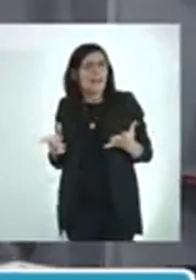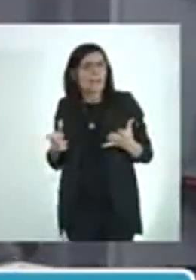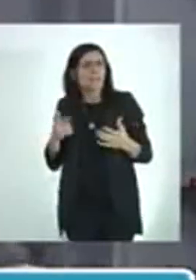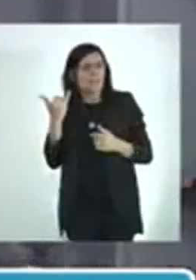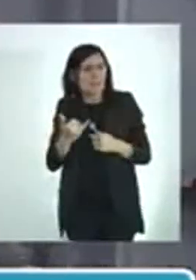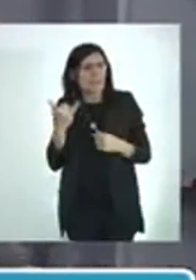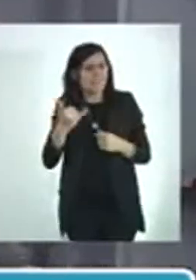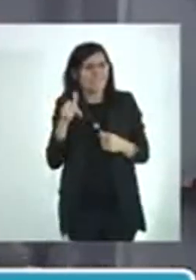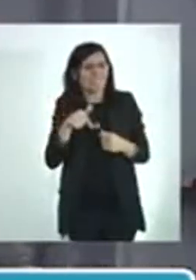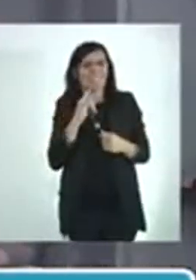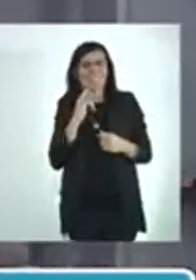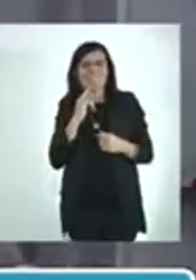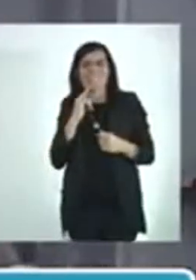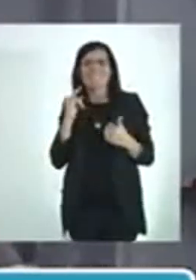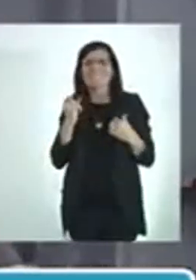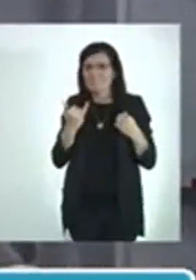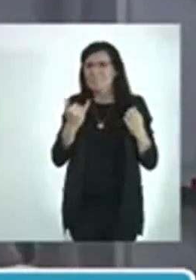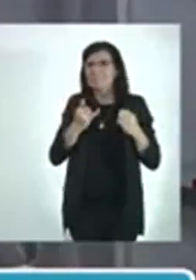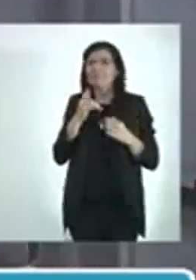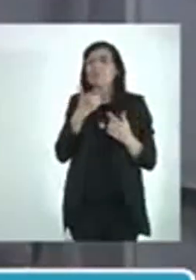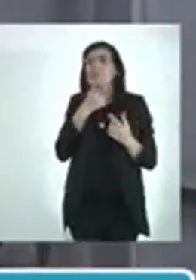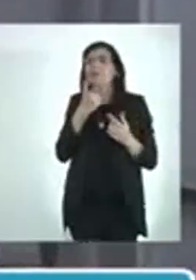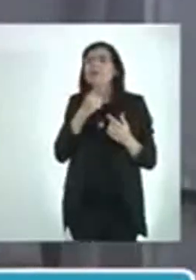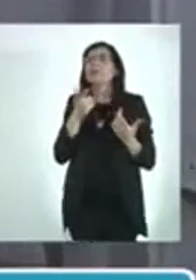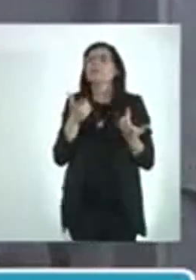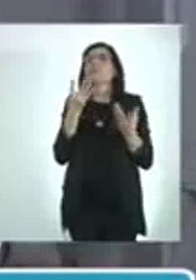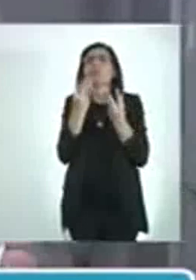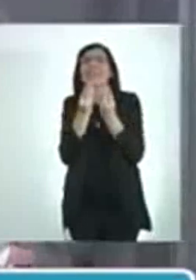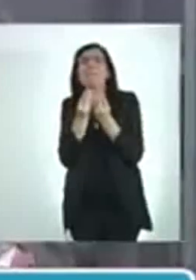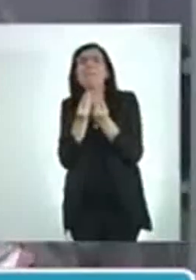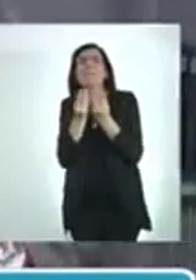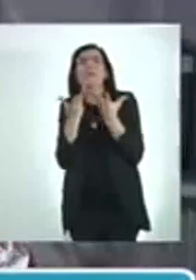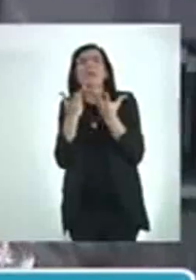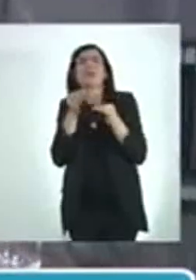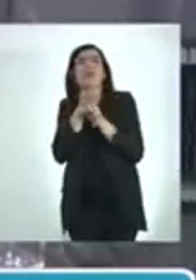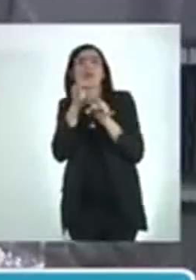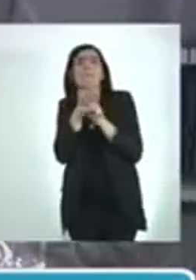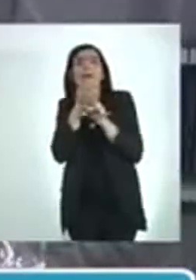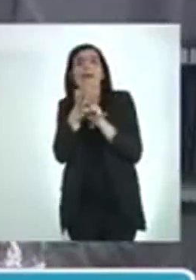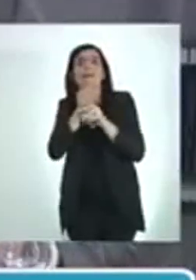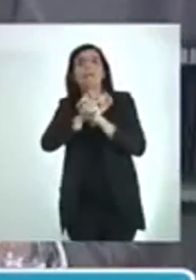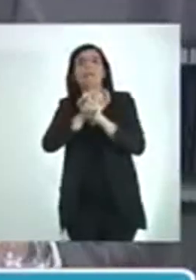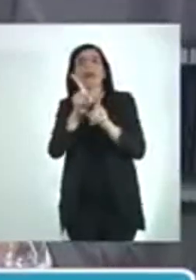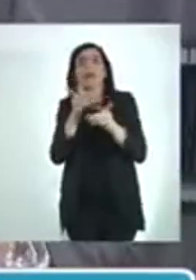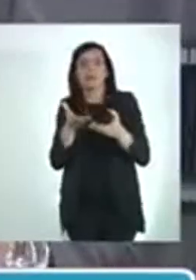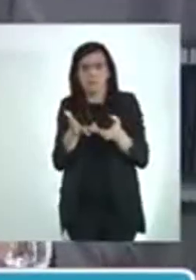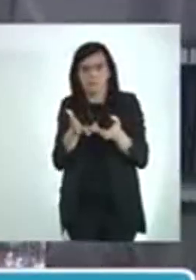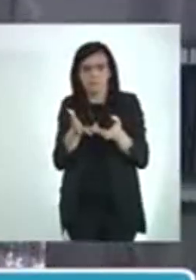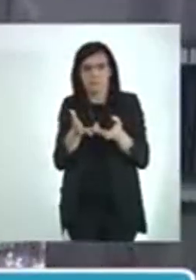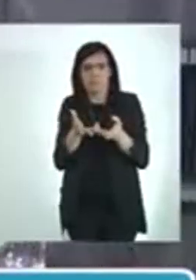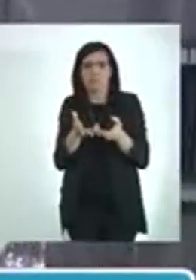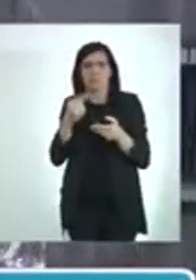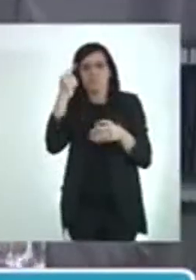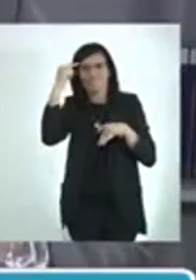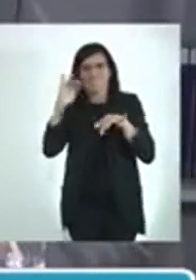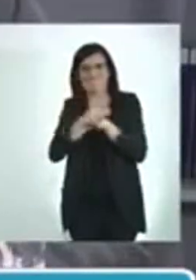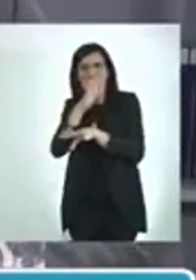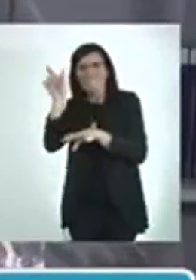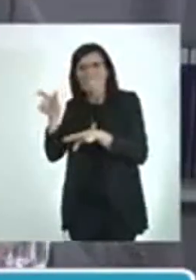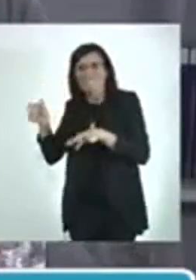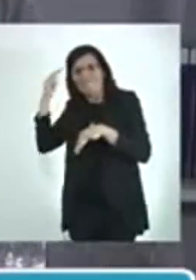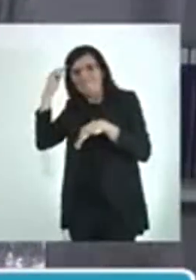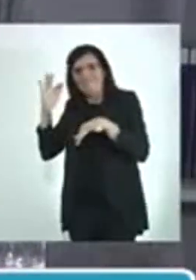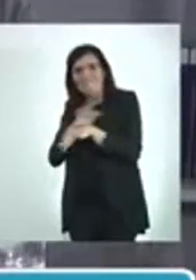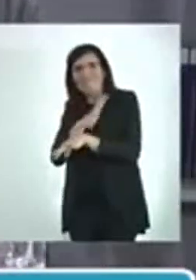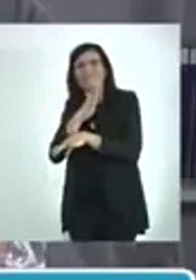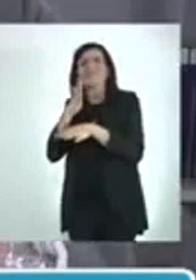lleguen desde la educación misma con los conceptos claros para que no haya esas equivocaciones